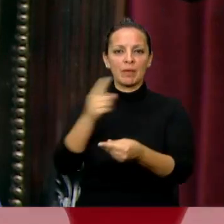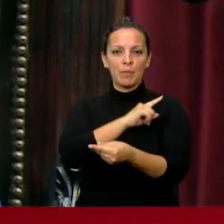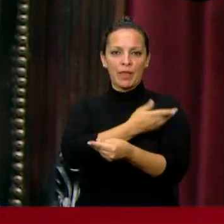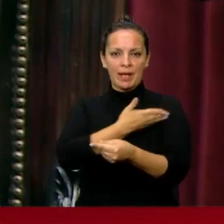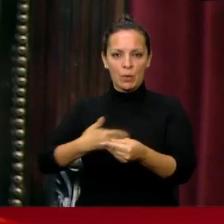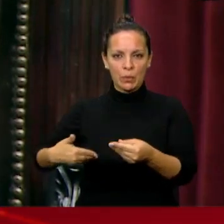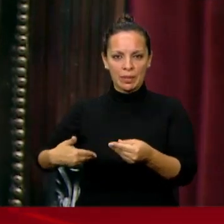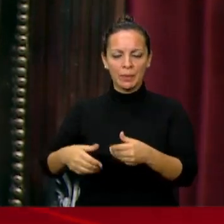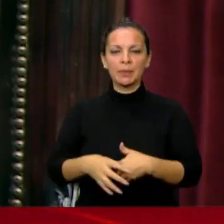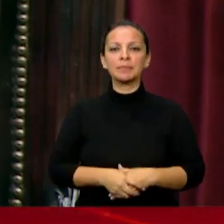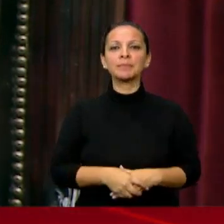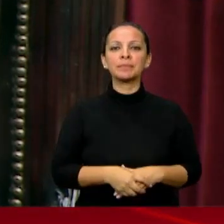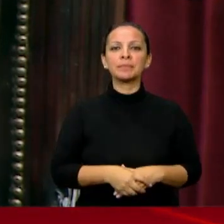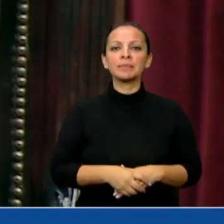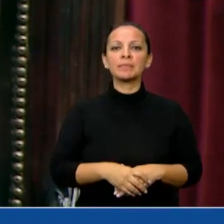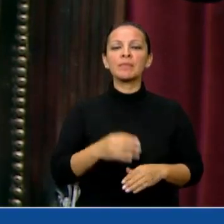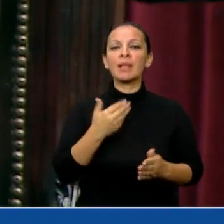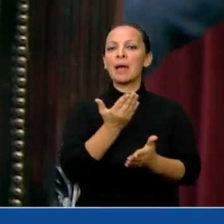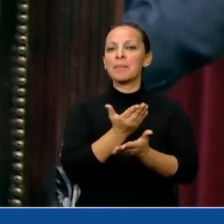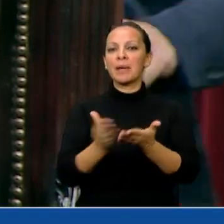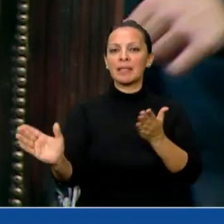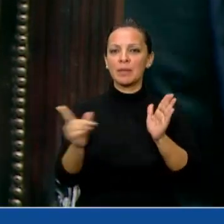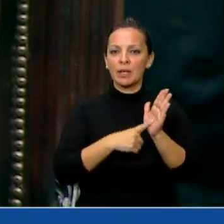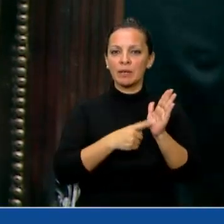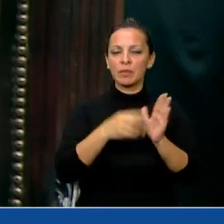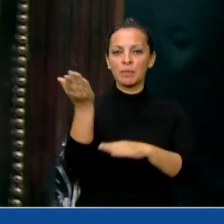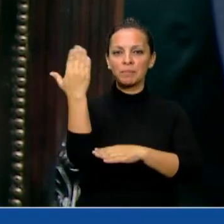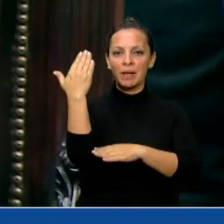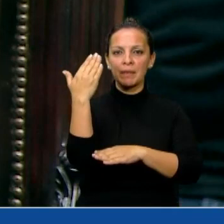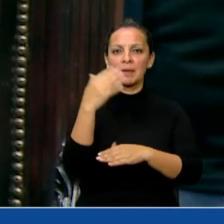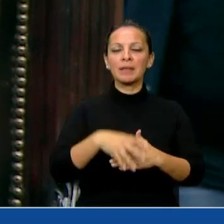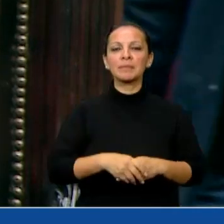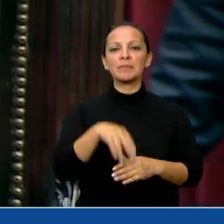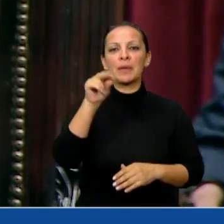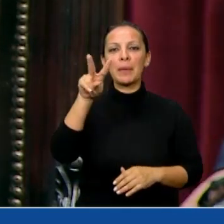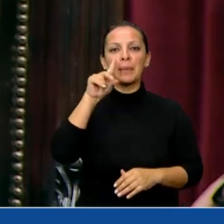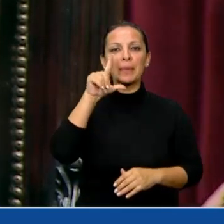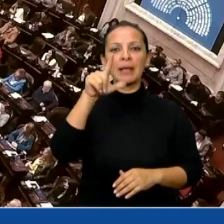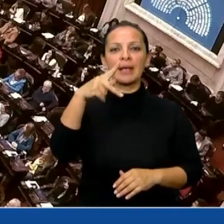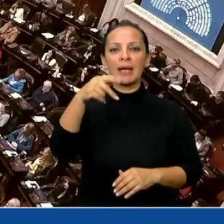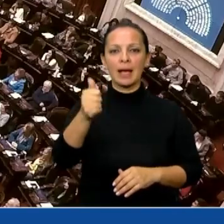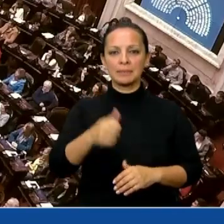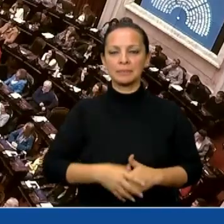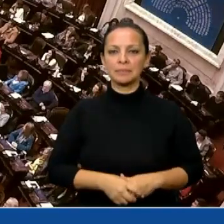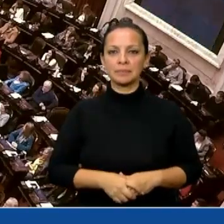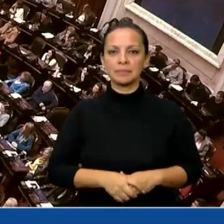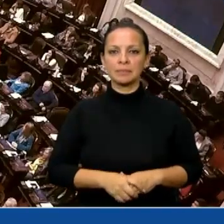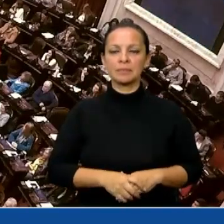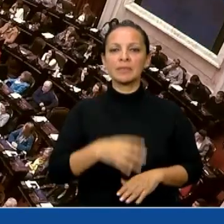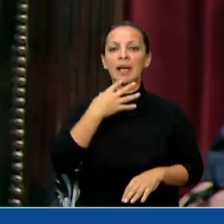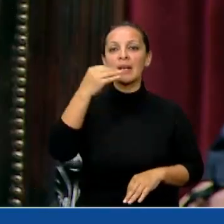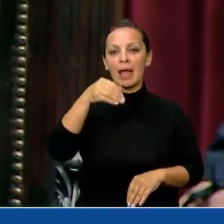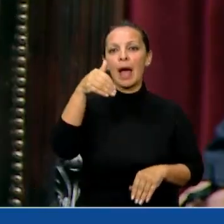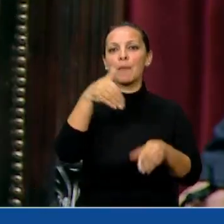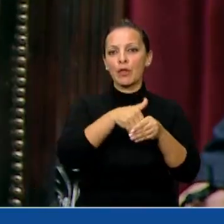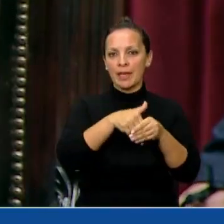Ejecutivo. Para un apartamiento del reglamento tiene la palabra el diputado Alejandro Vilca. En realidad para votar el apartamiento